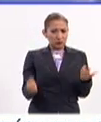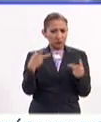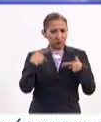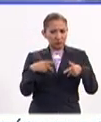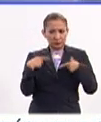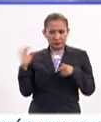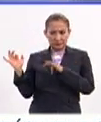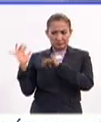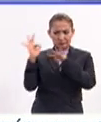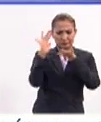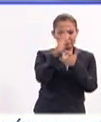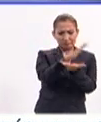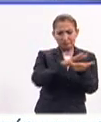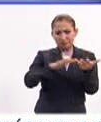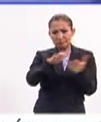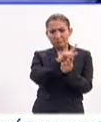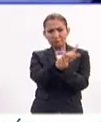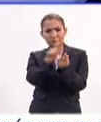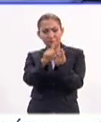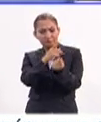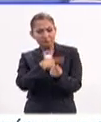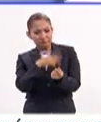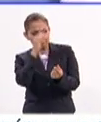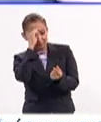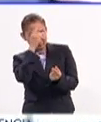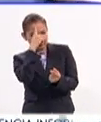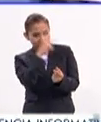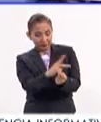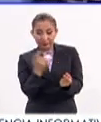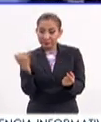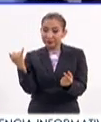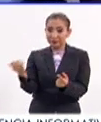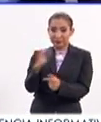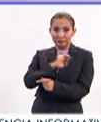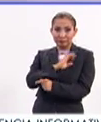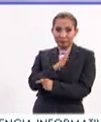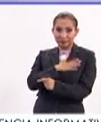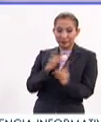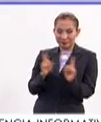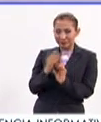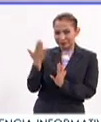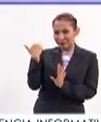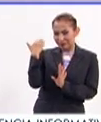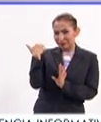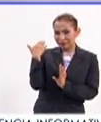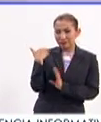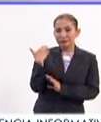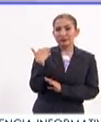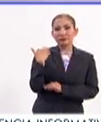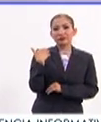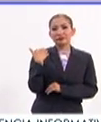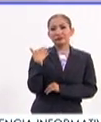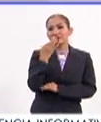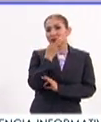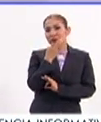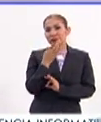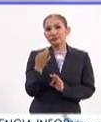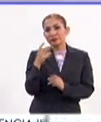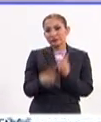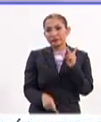este gran convivio en aquella época entre los intelectuales mexicanos? Y que, por cierto, lo platicábamos en el